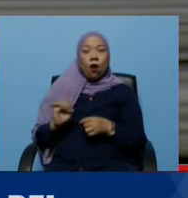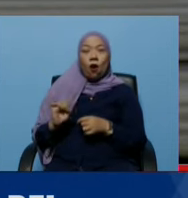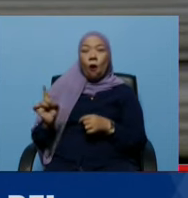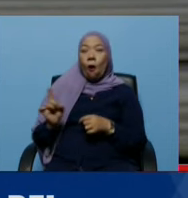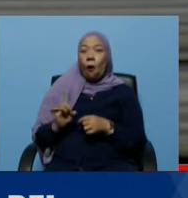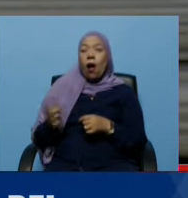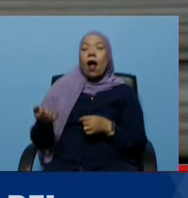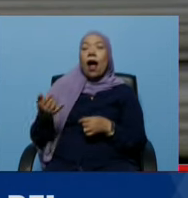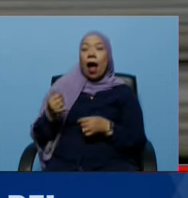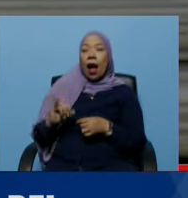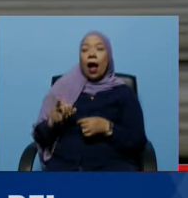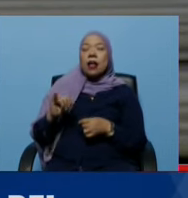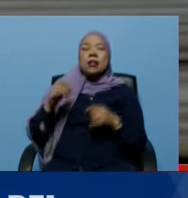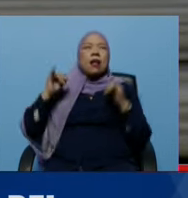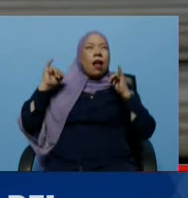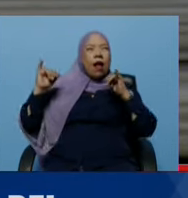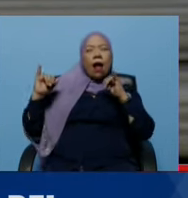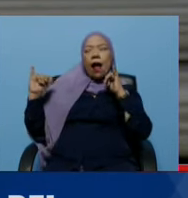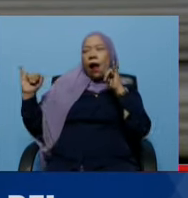La Guaira no solo es rumba.